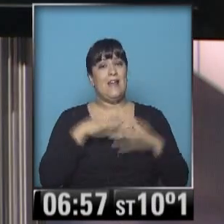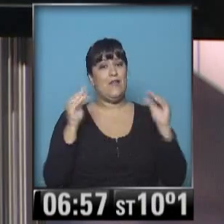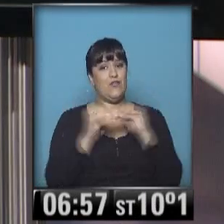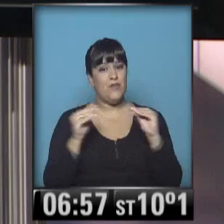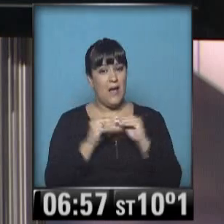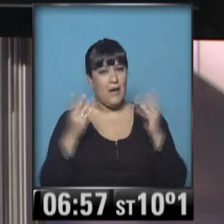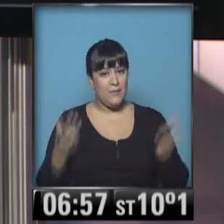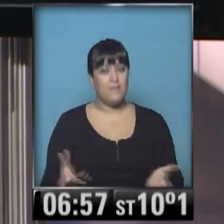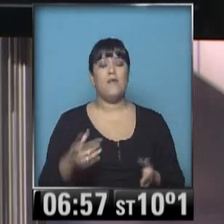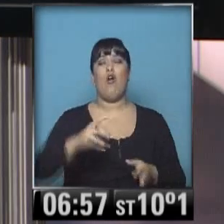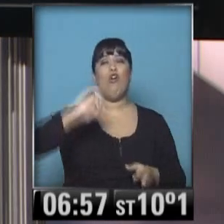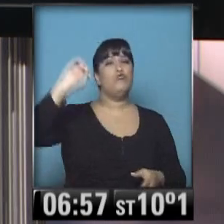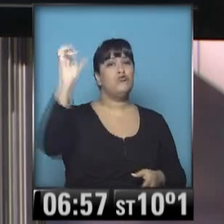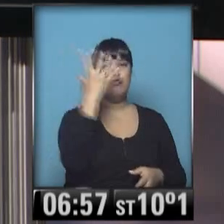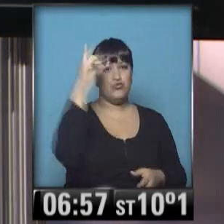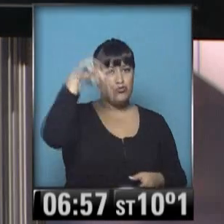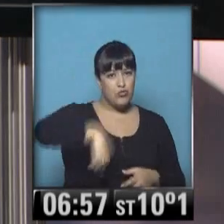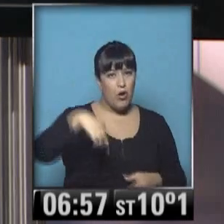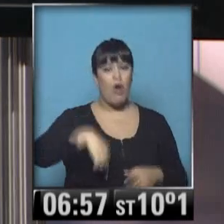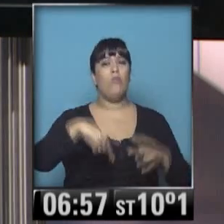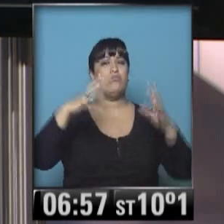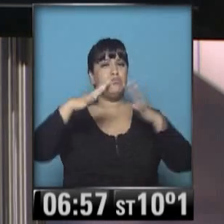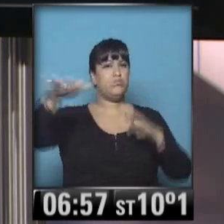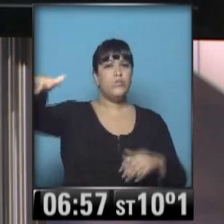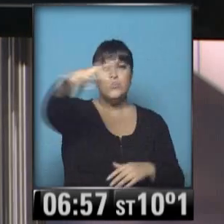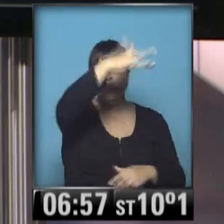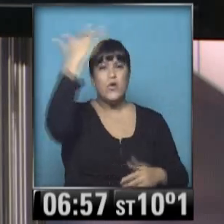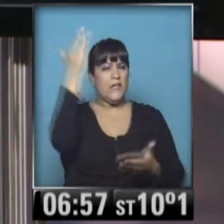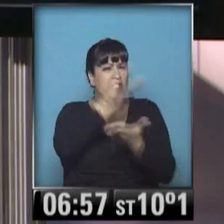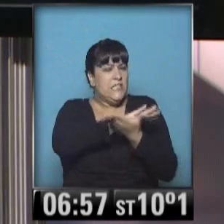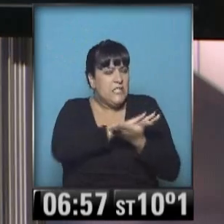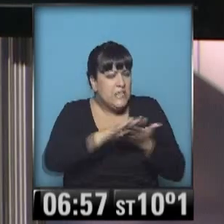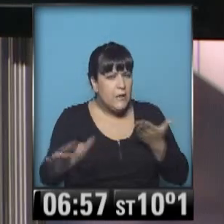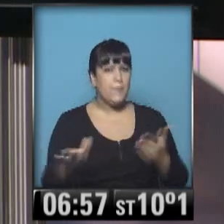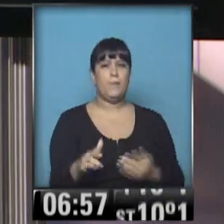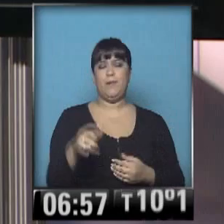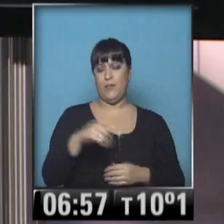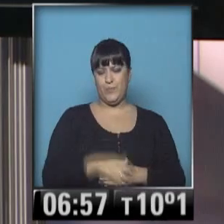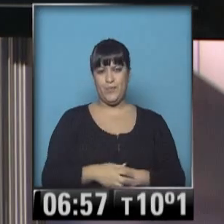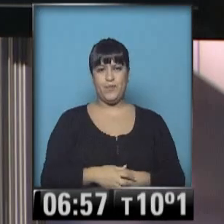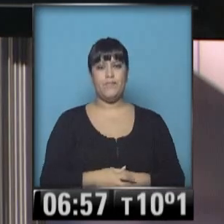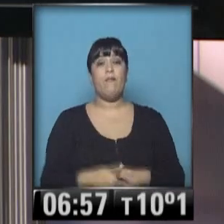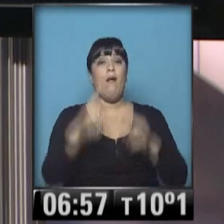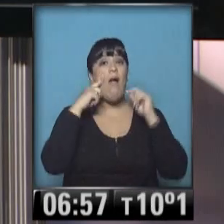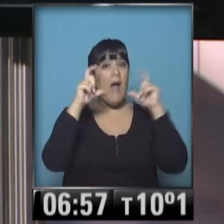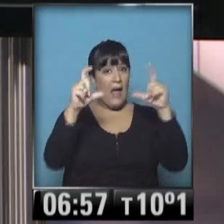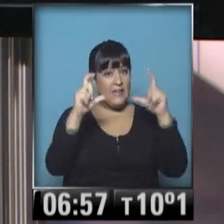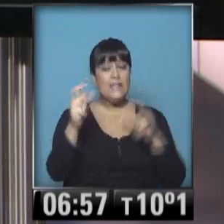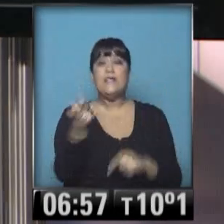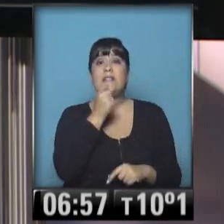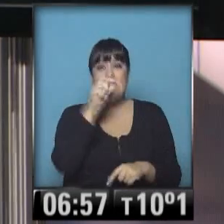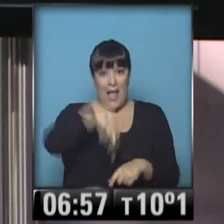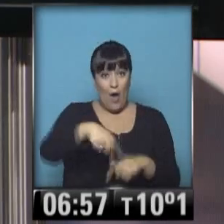amigos, solazo, atmósfera diáfana en la mayor parte del país hoy. Atentos, si salen